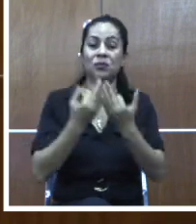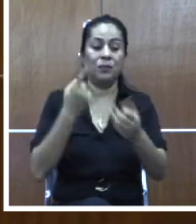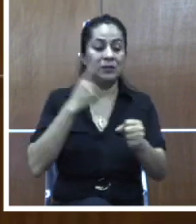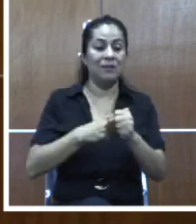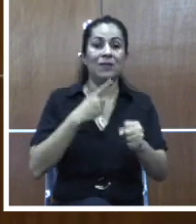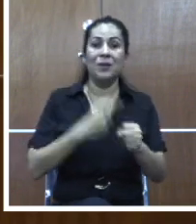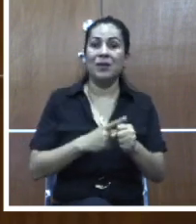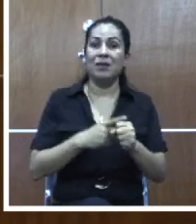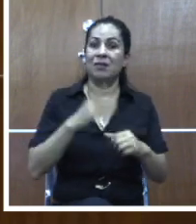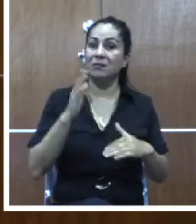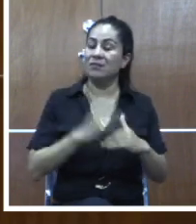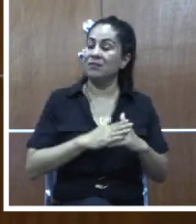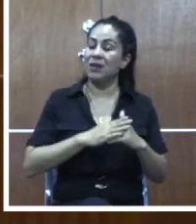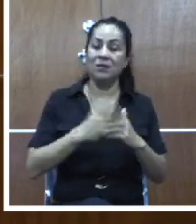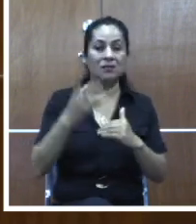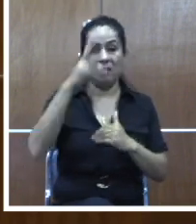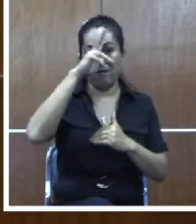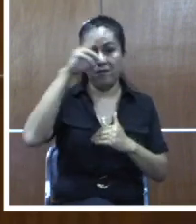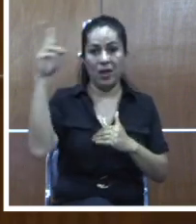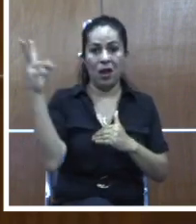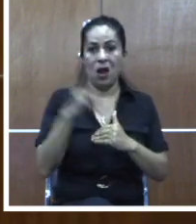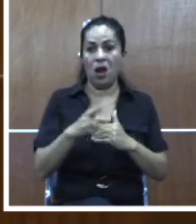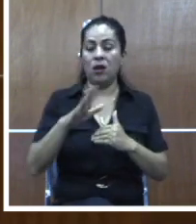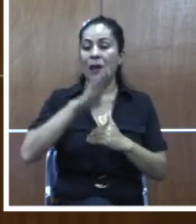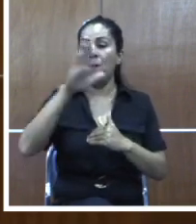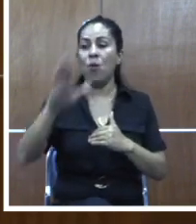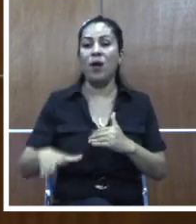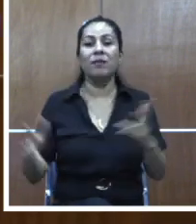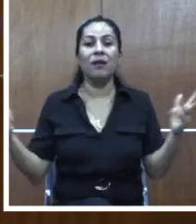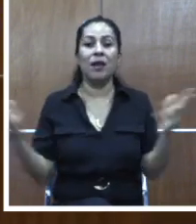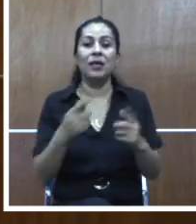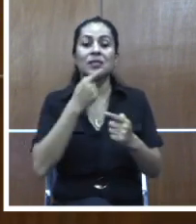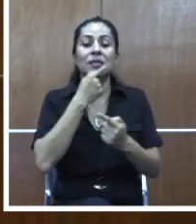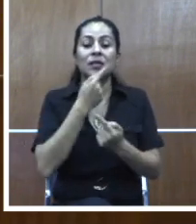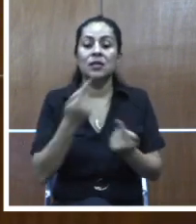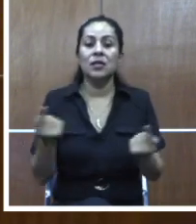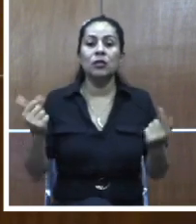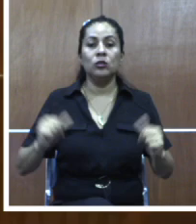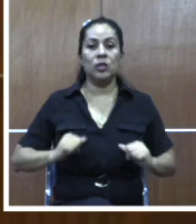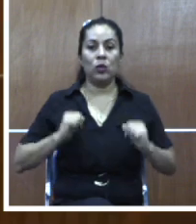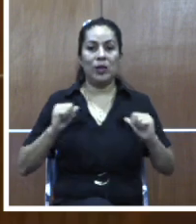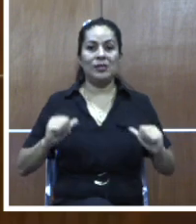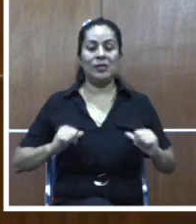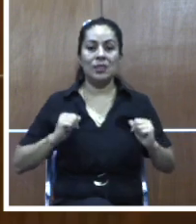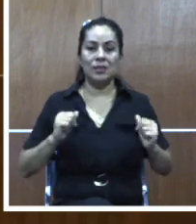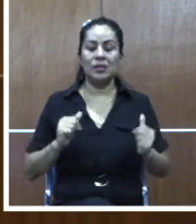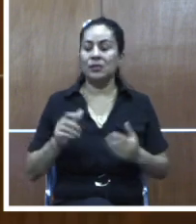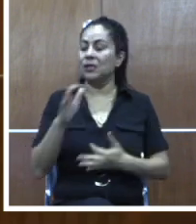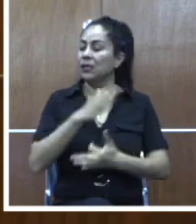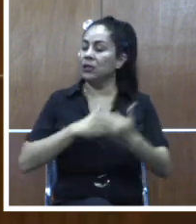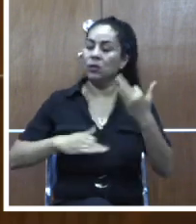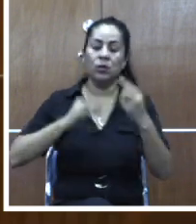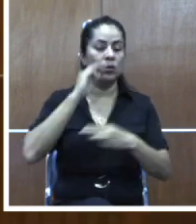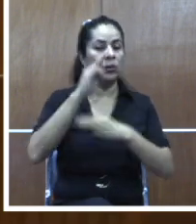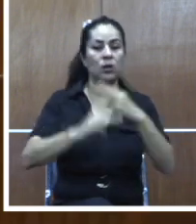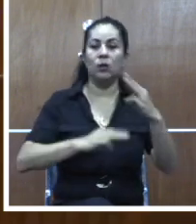enfermedades que causan la mortalidad entre niños y adolescentes en todo el